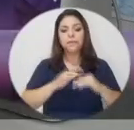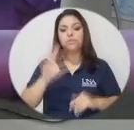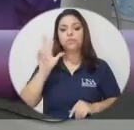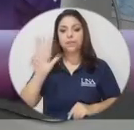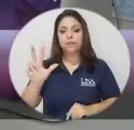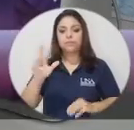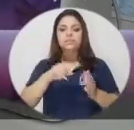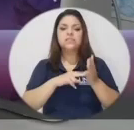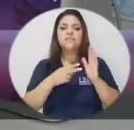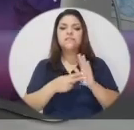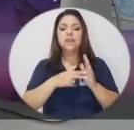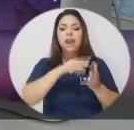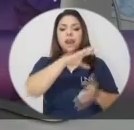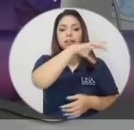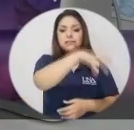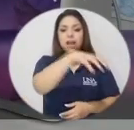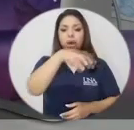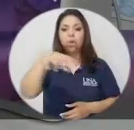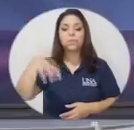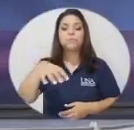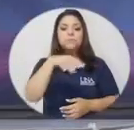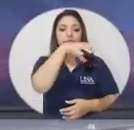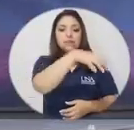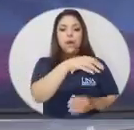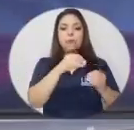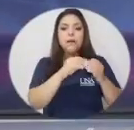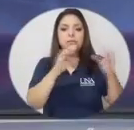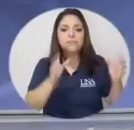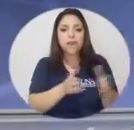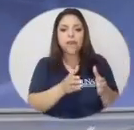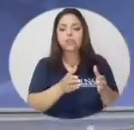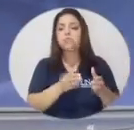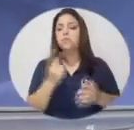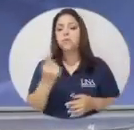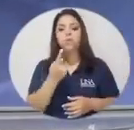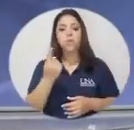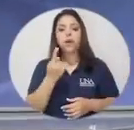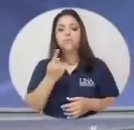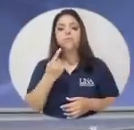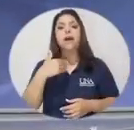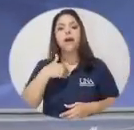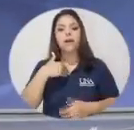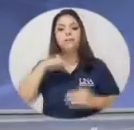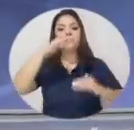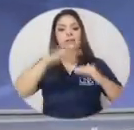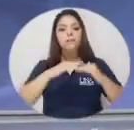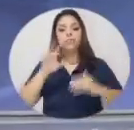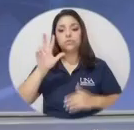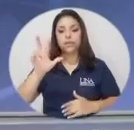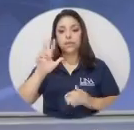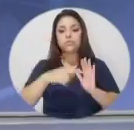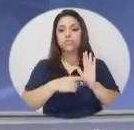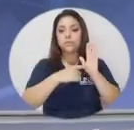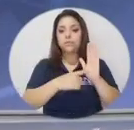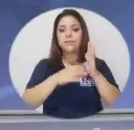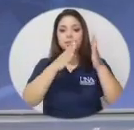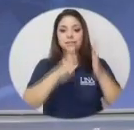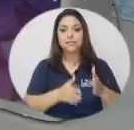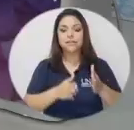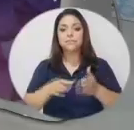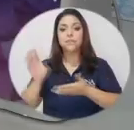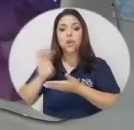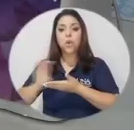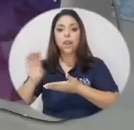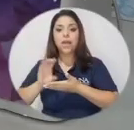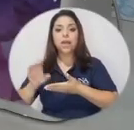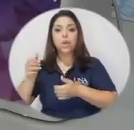el estado más pequeño siempre tendrá 3 representantes. El colegio electoral está integrado